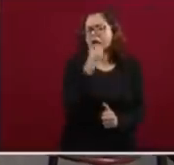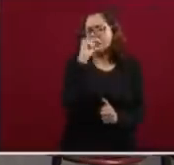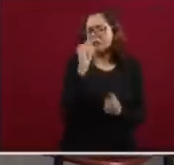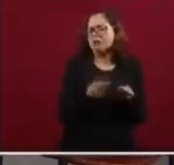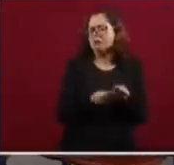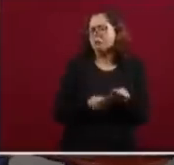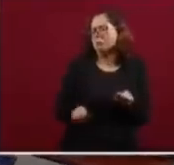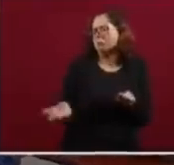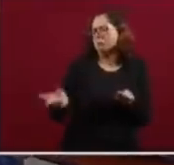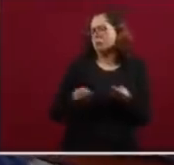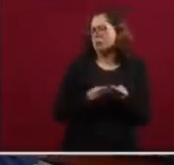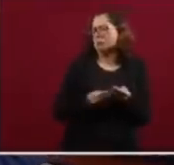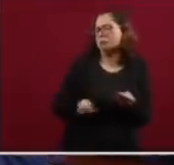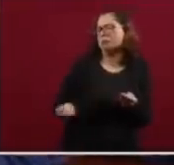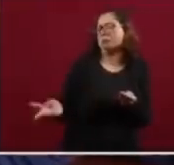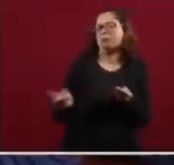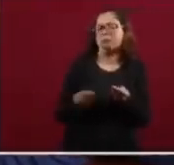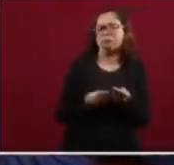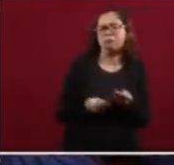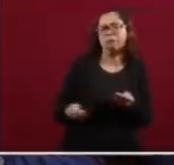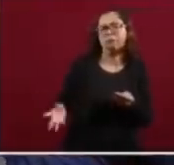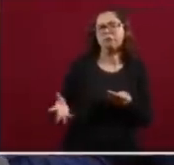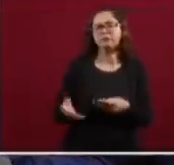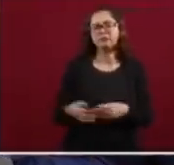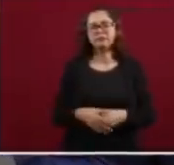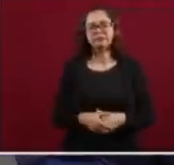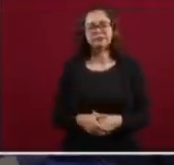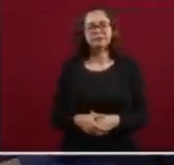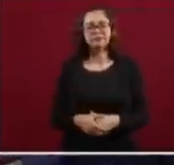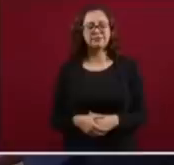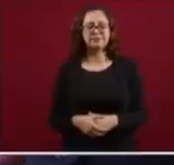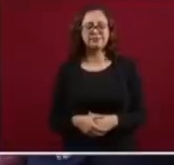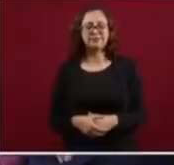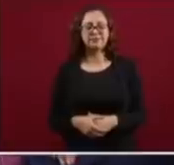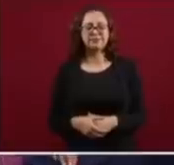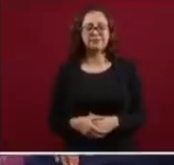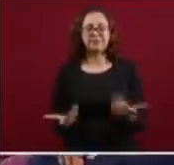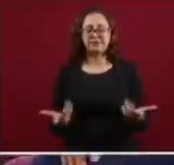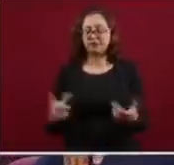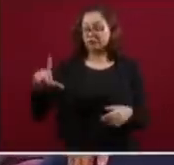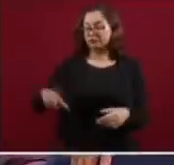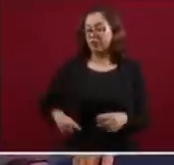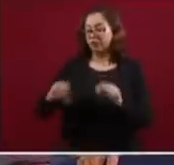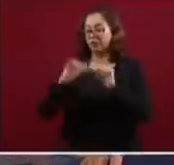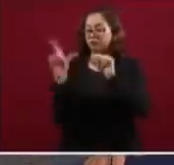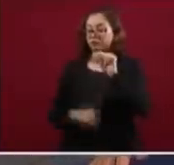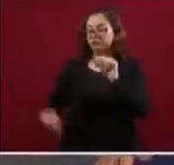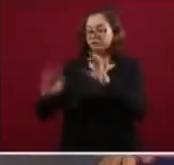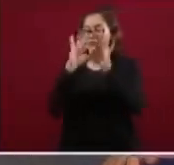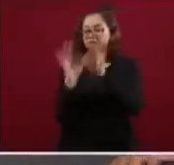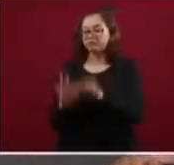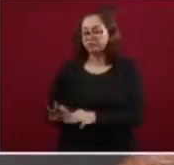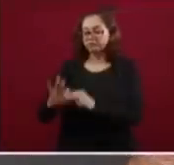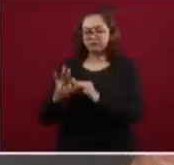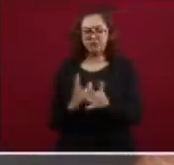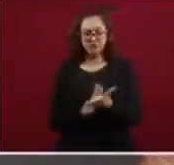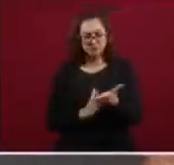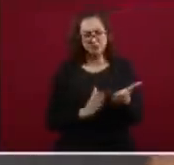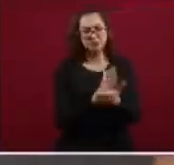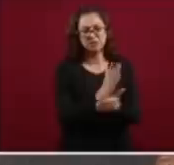para que el distancia como si va a meter el estado a promover el desarrollo a distribuir la riqueza